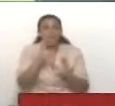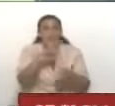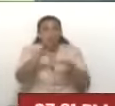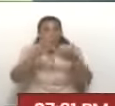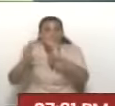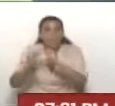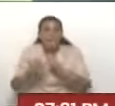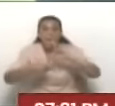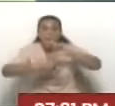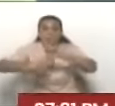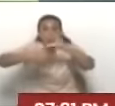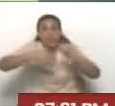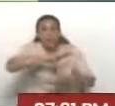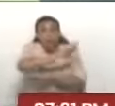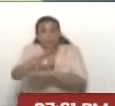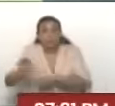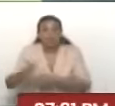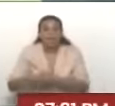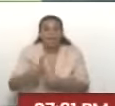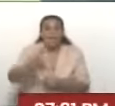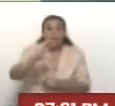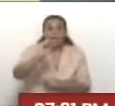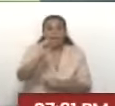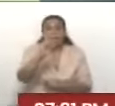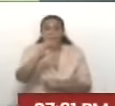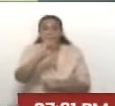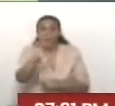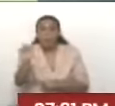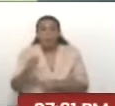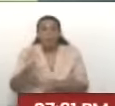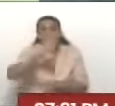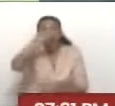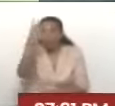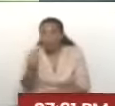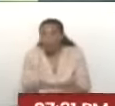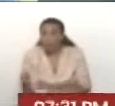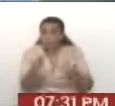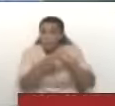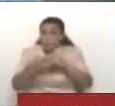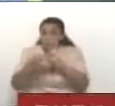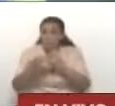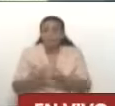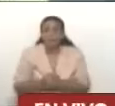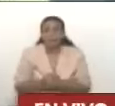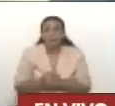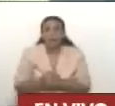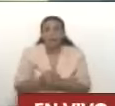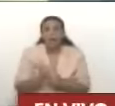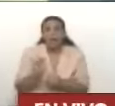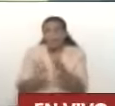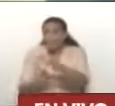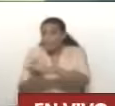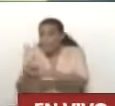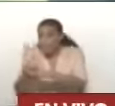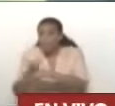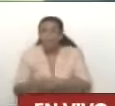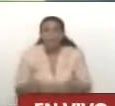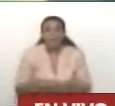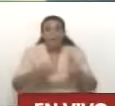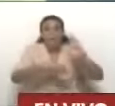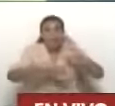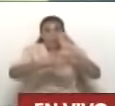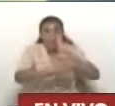de estados latinoamericanos y caribeños, sí, a la Unión Africana, a los BRICS, al